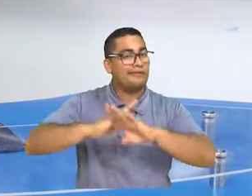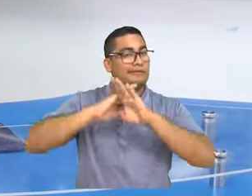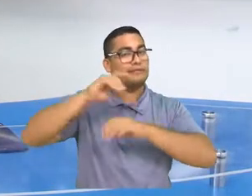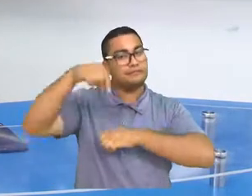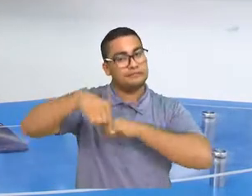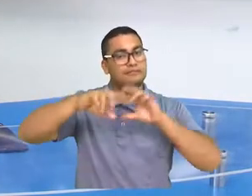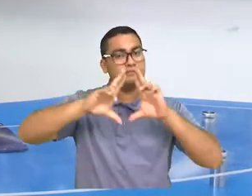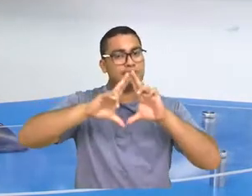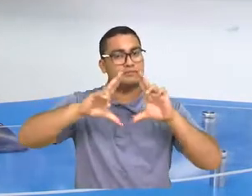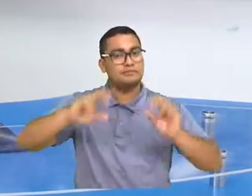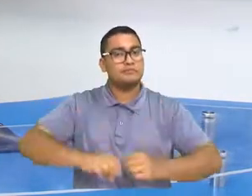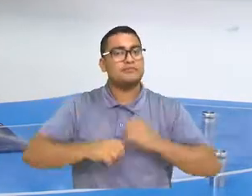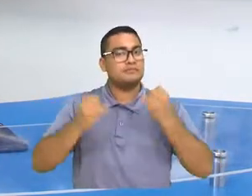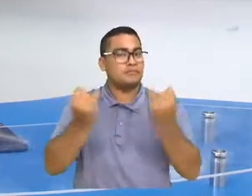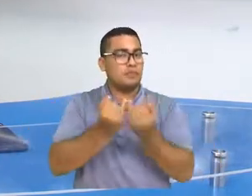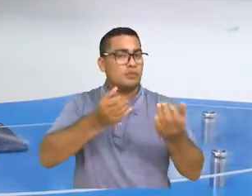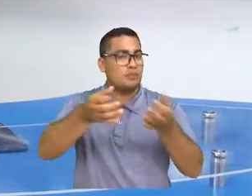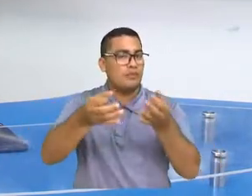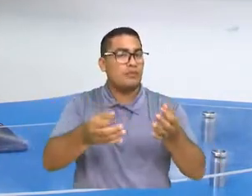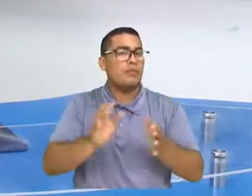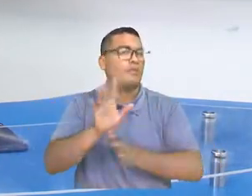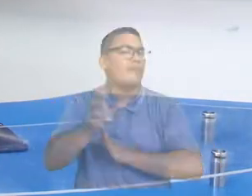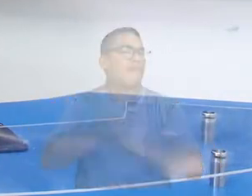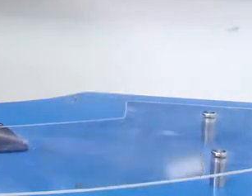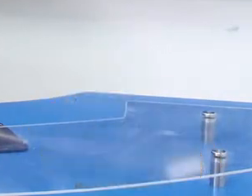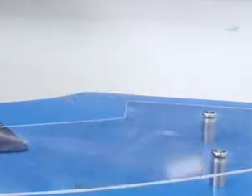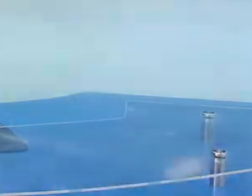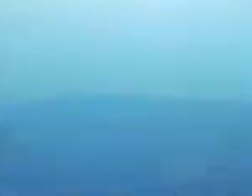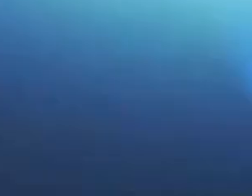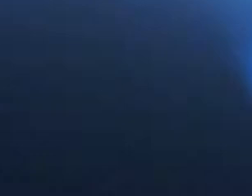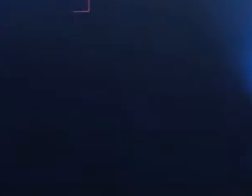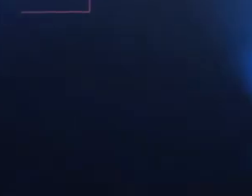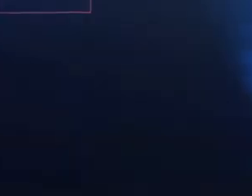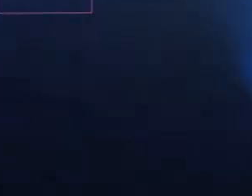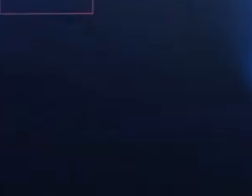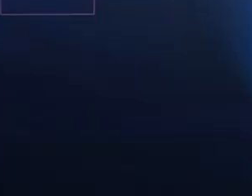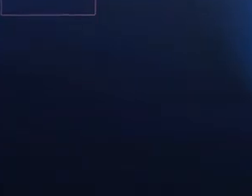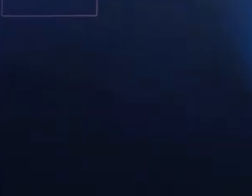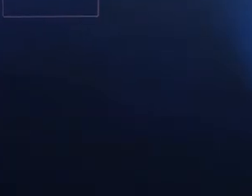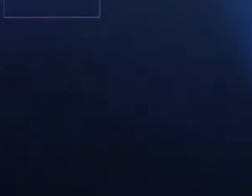país y también detalló los casos confirmados.